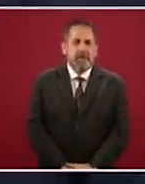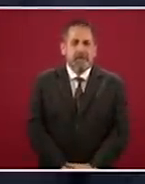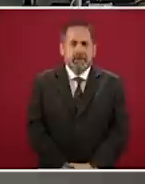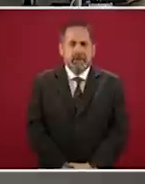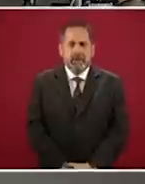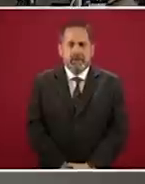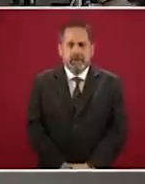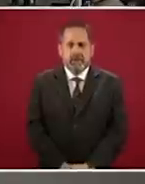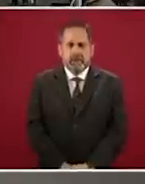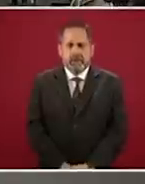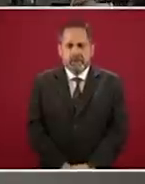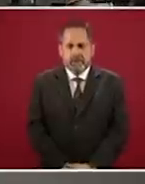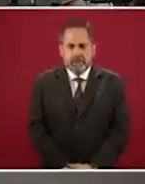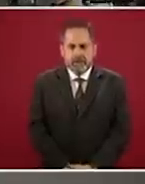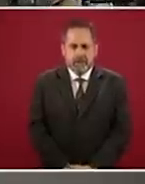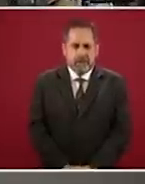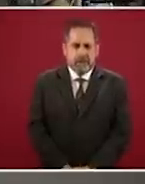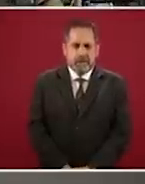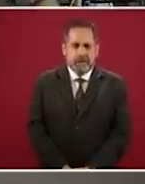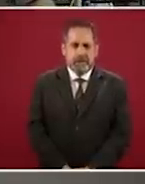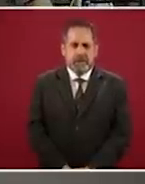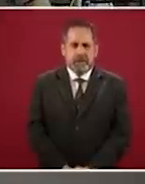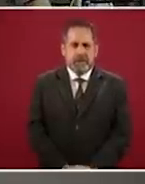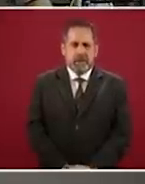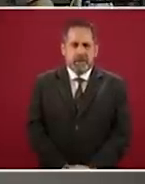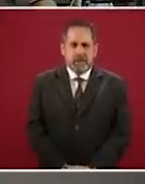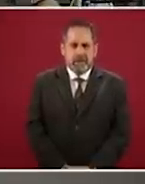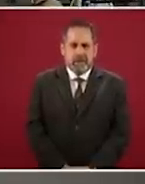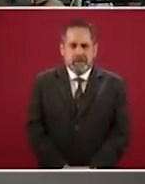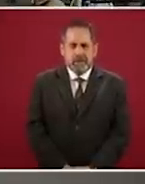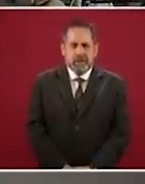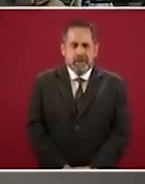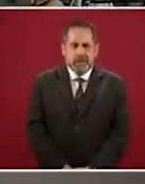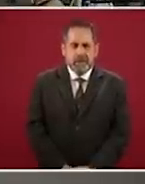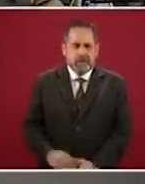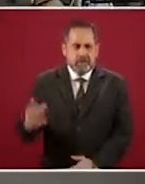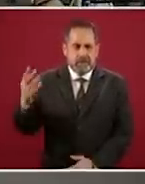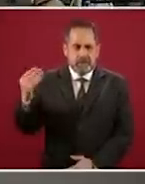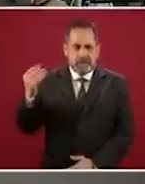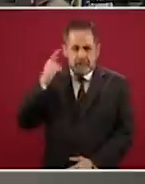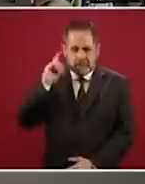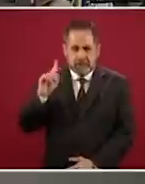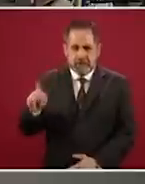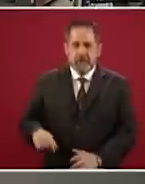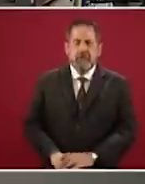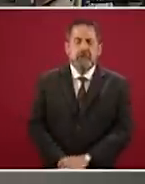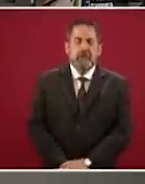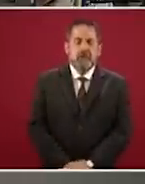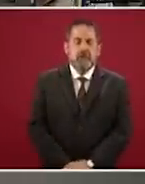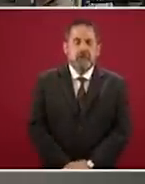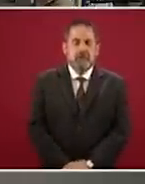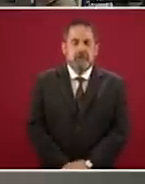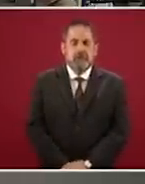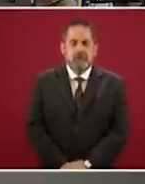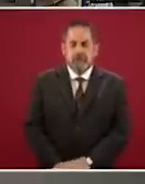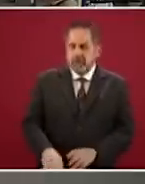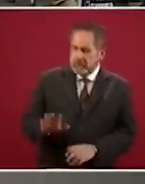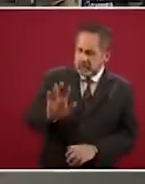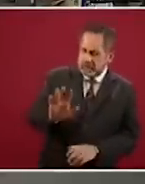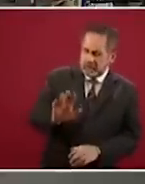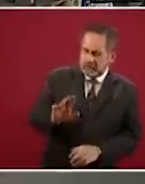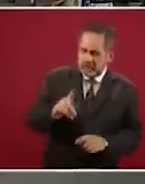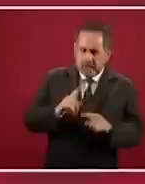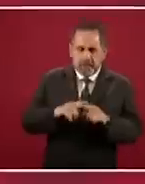ilegal. No se puede solicitar dádiva para beneficio propio o de terceros. Pero primero hay que ver qué